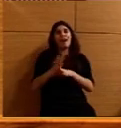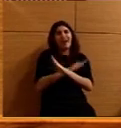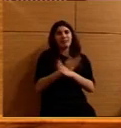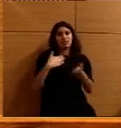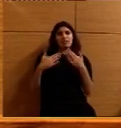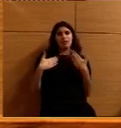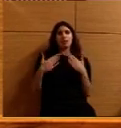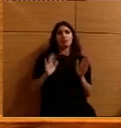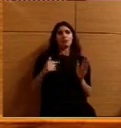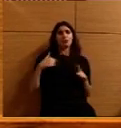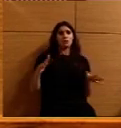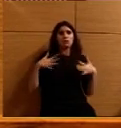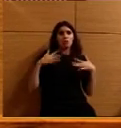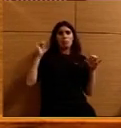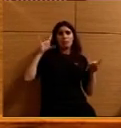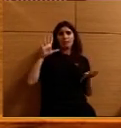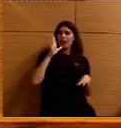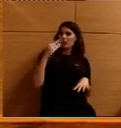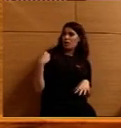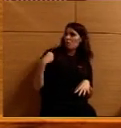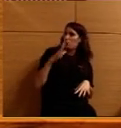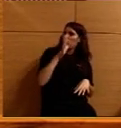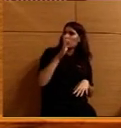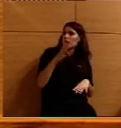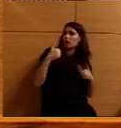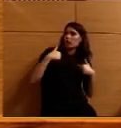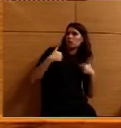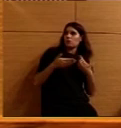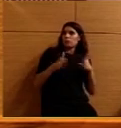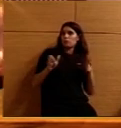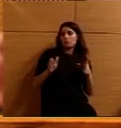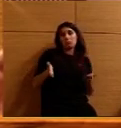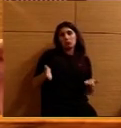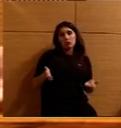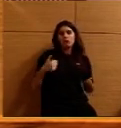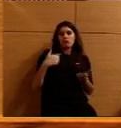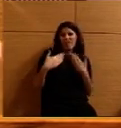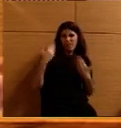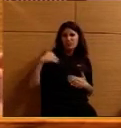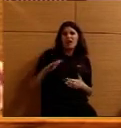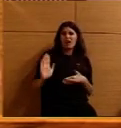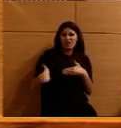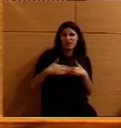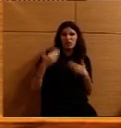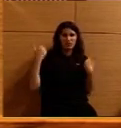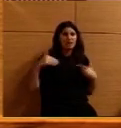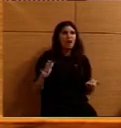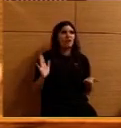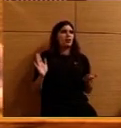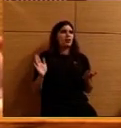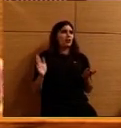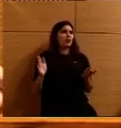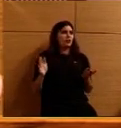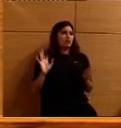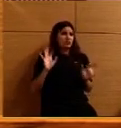Y como comprenderán, me sorprende que me digan, oye, ¿por qué levantas tú la sesión cuando quieres? No, mira, yo lo he hablado, lo hemos visto. Además,